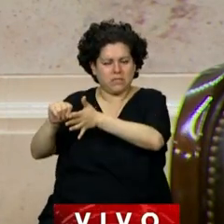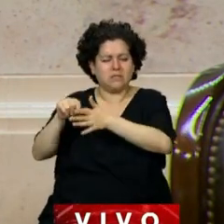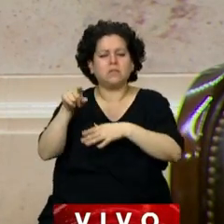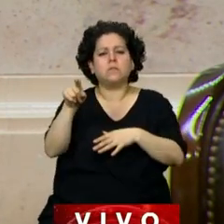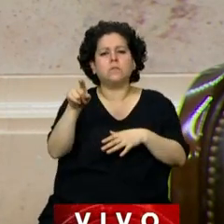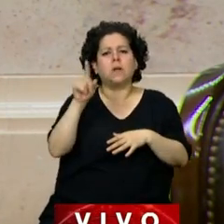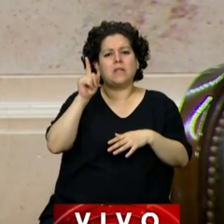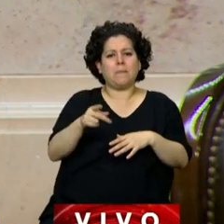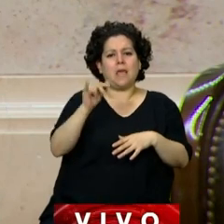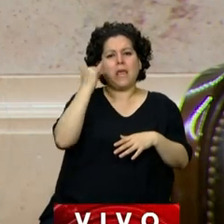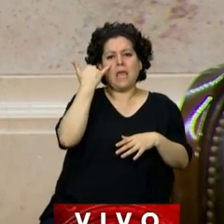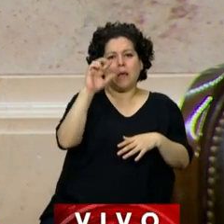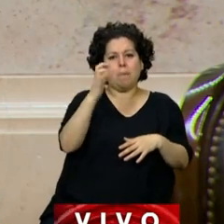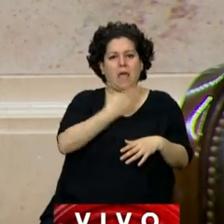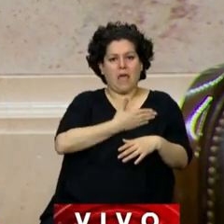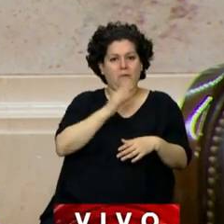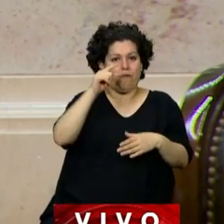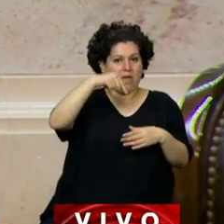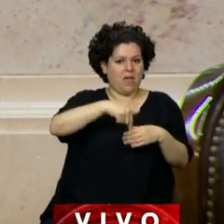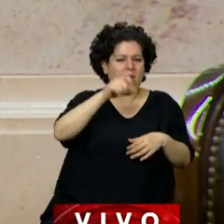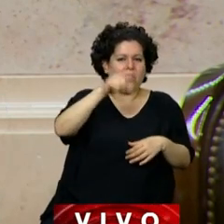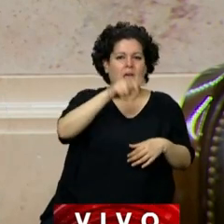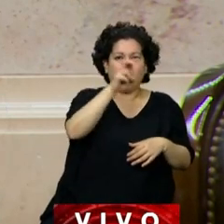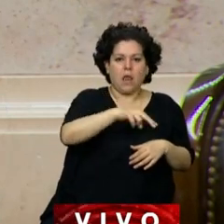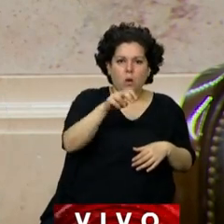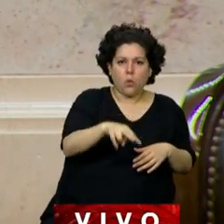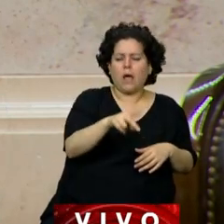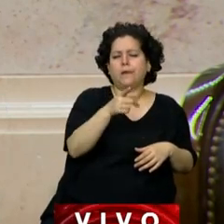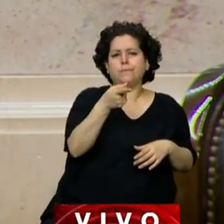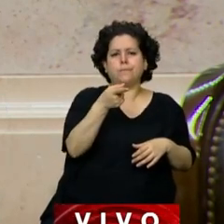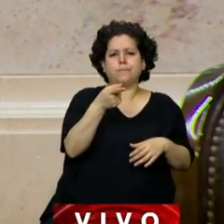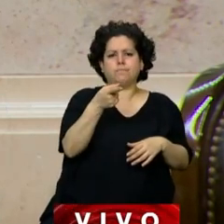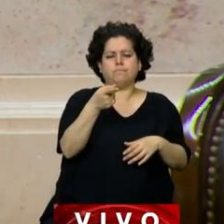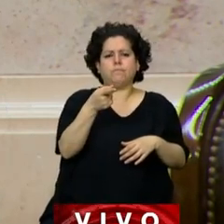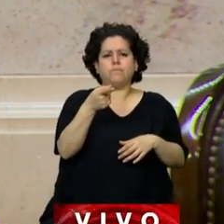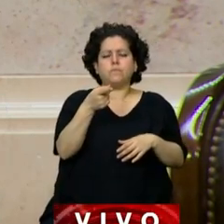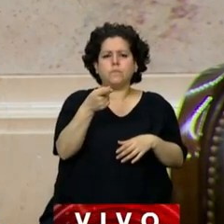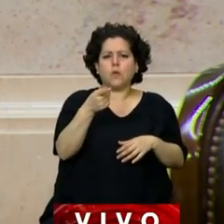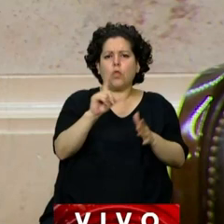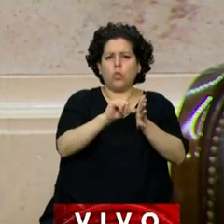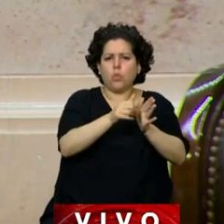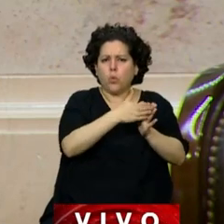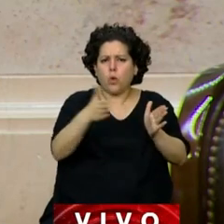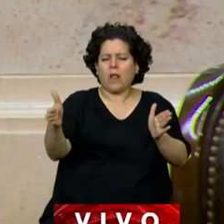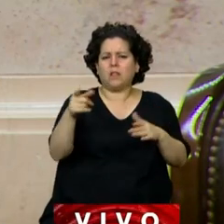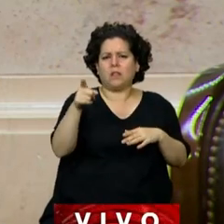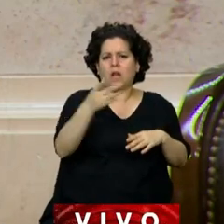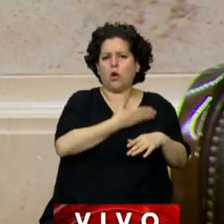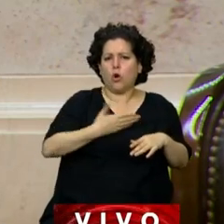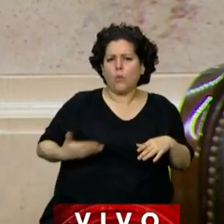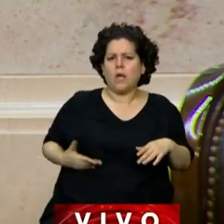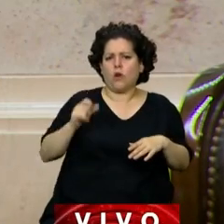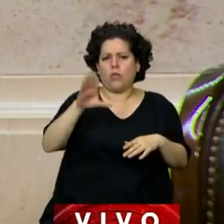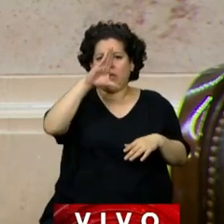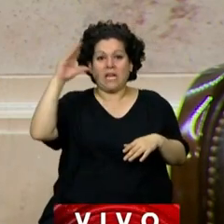YPF, que es la empresa líder en la cuenca neuquina, y sin su recuperación durante el gobierno y la decisión